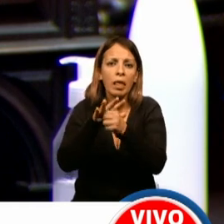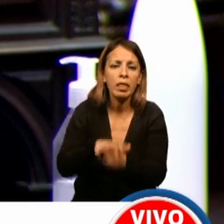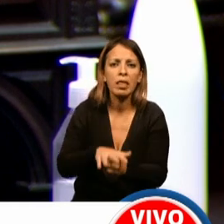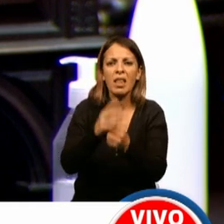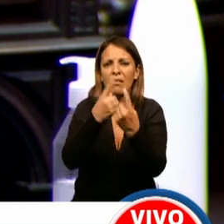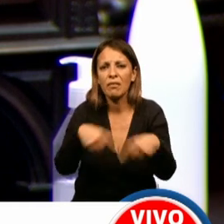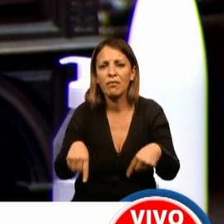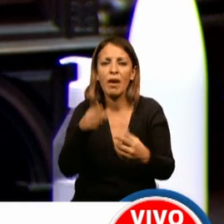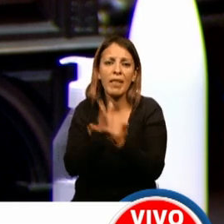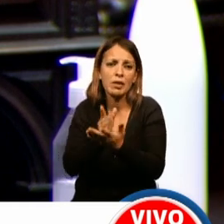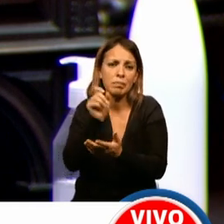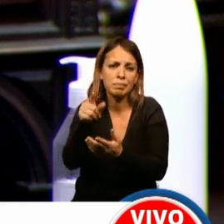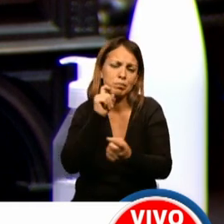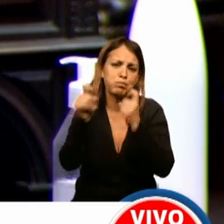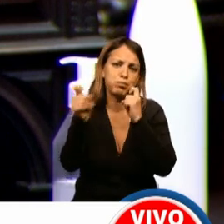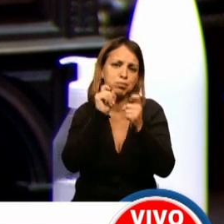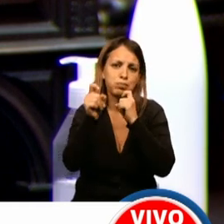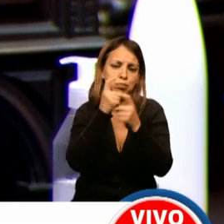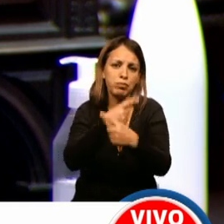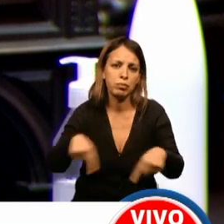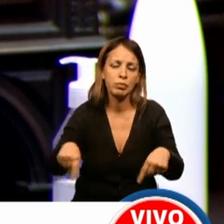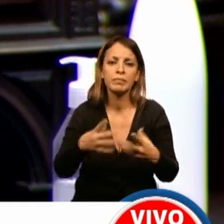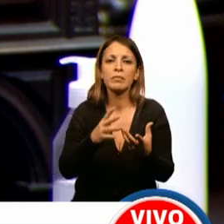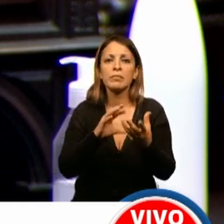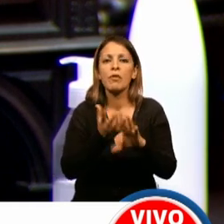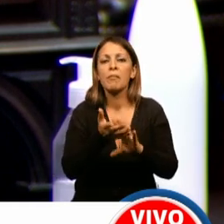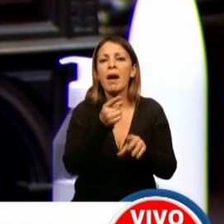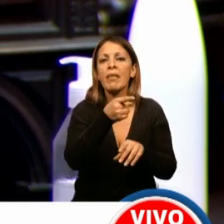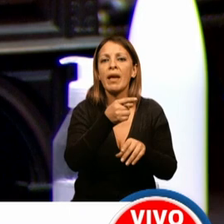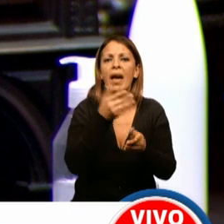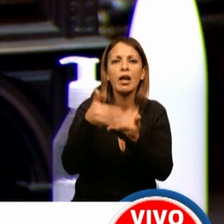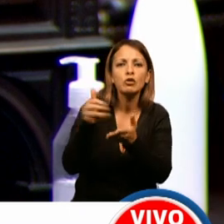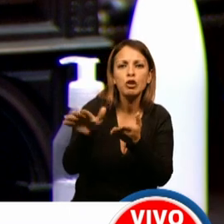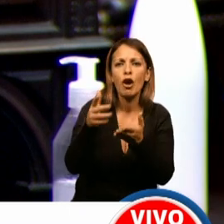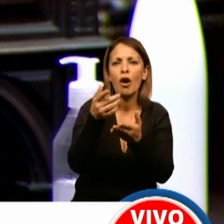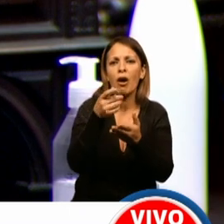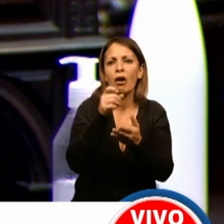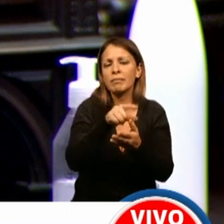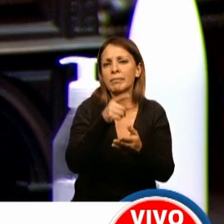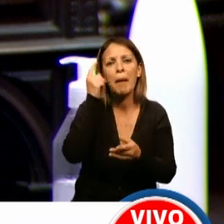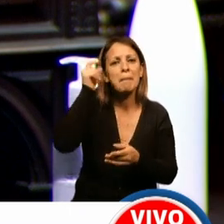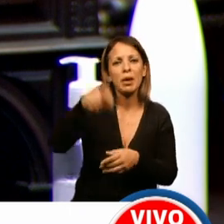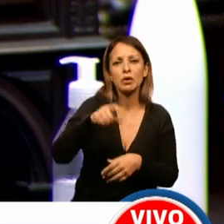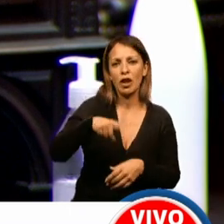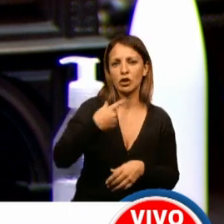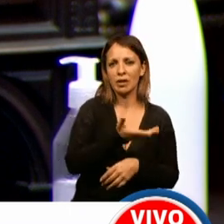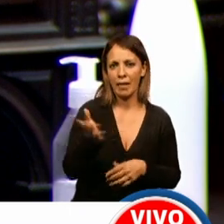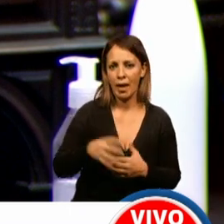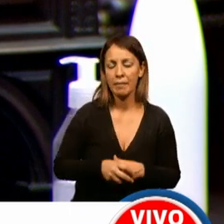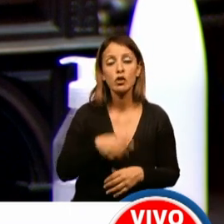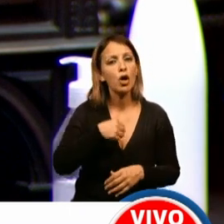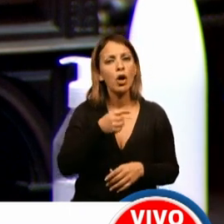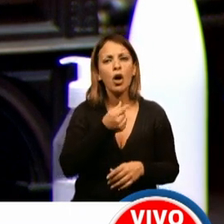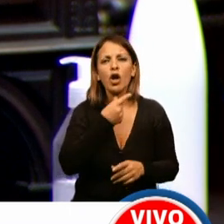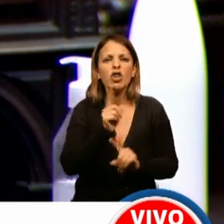distintas violaciones a sus derechos humanos a través de los diferentes dispositivos de exclusión y perjuicios sociales no quiero repetir